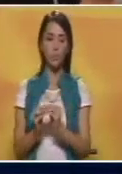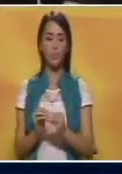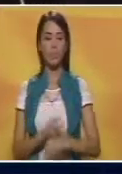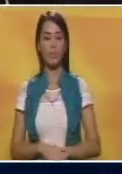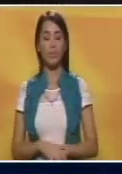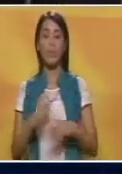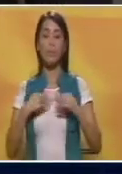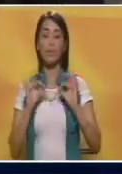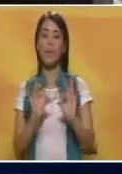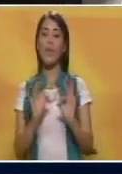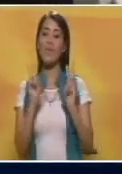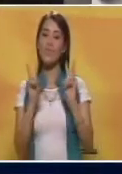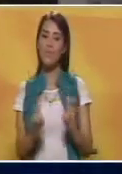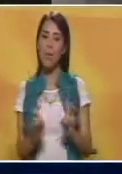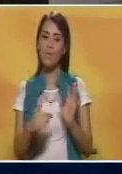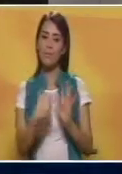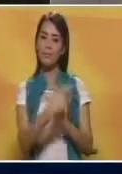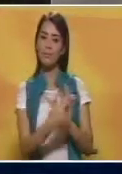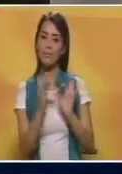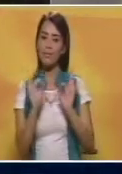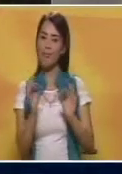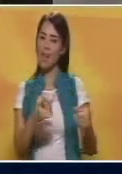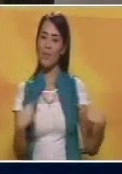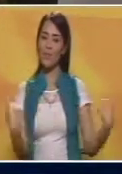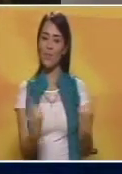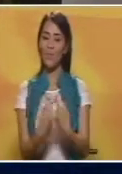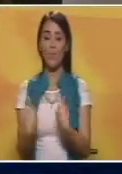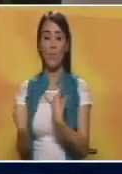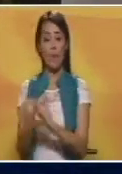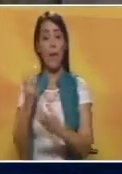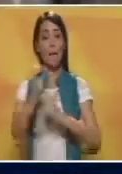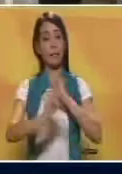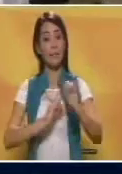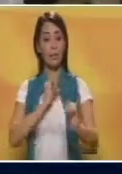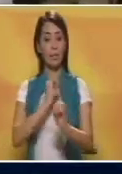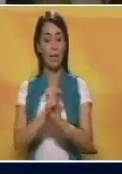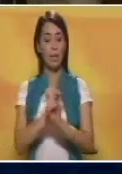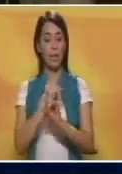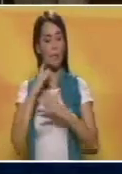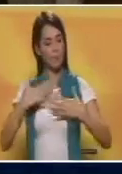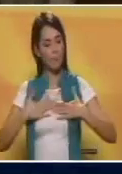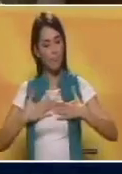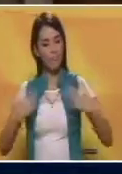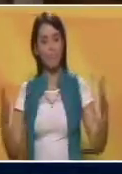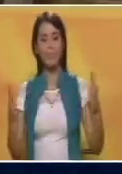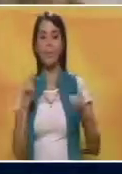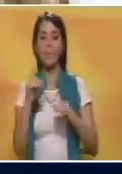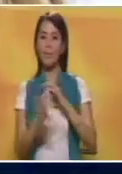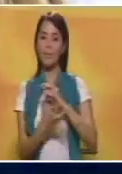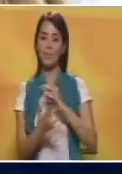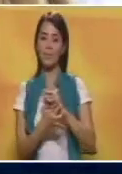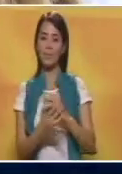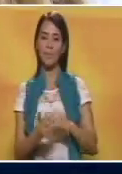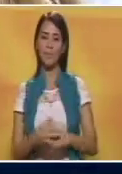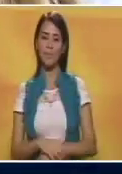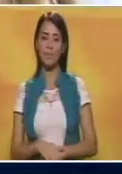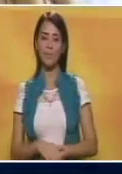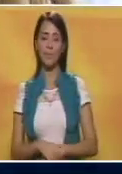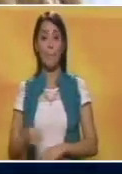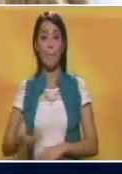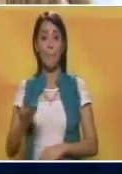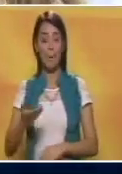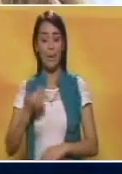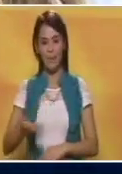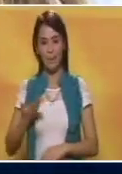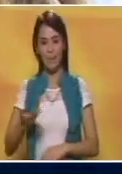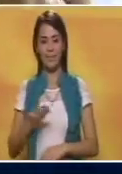primera colección le ha permitido ganar espacio en los mercados internacional y ya estar disponible en las plataformas de ventas digitales más importantes